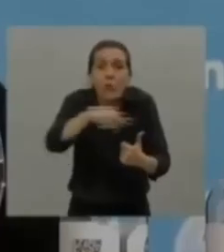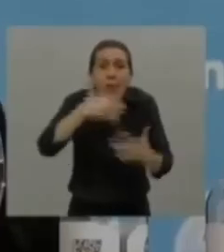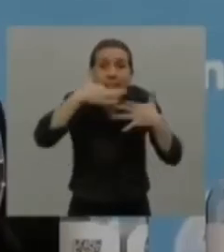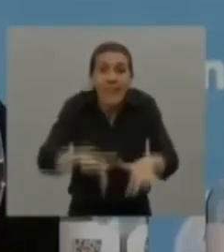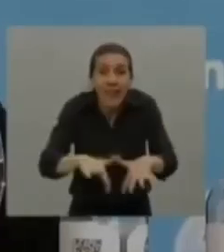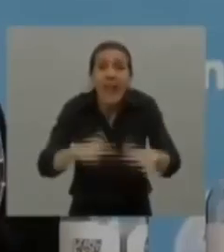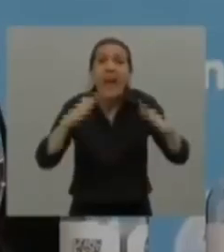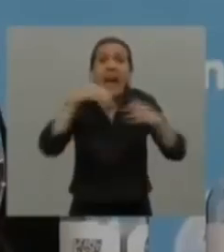Quédense en su casa y cuídense.